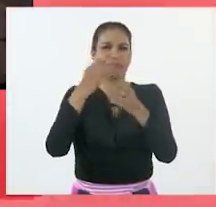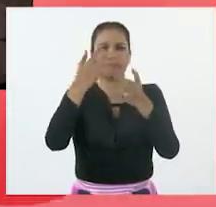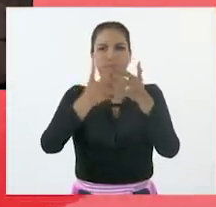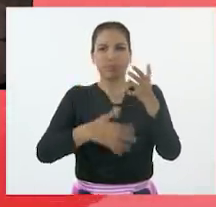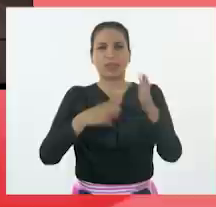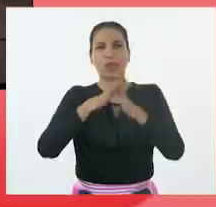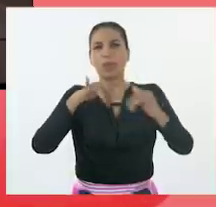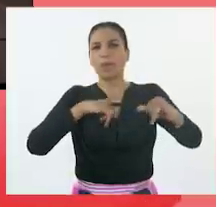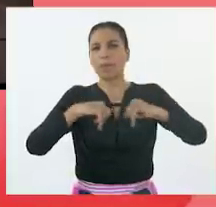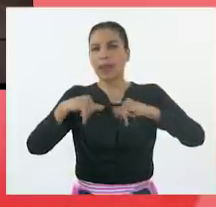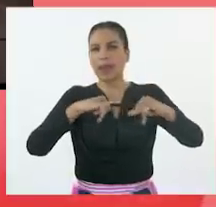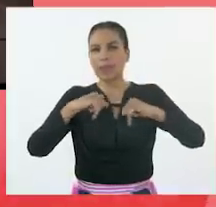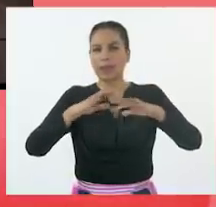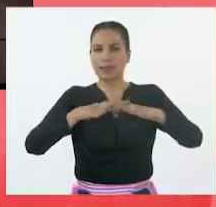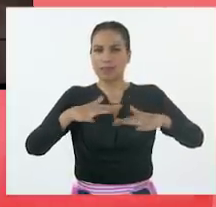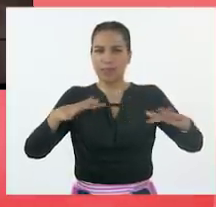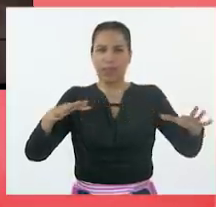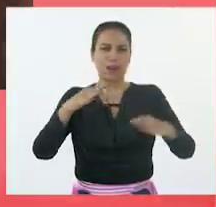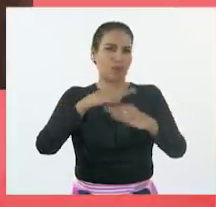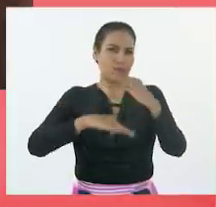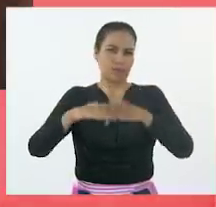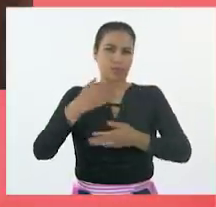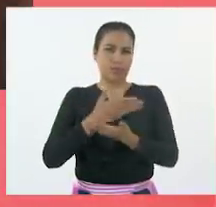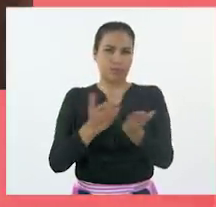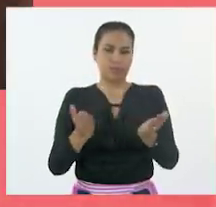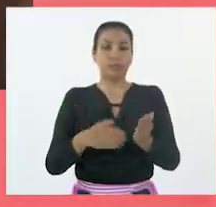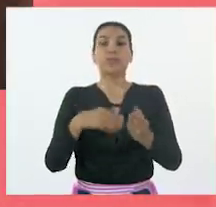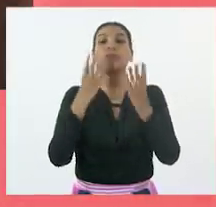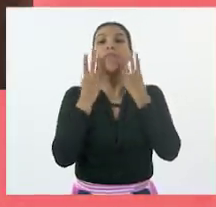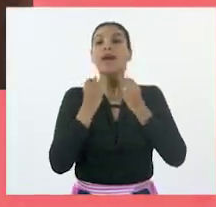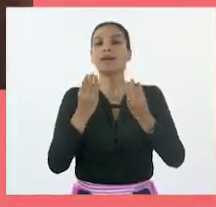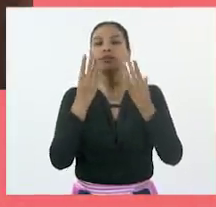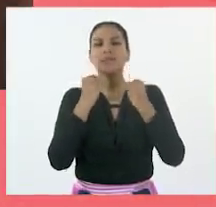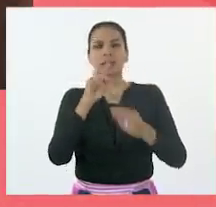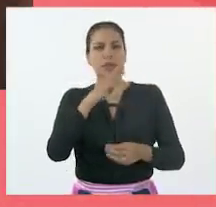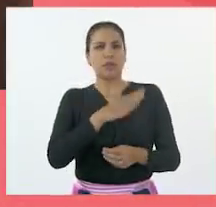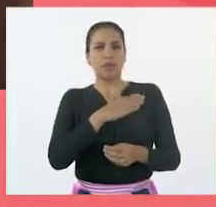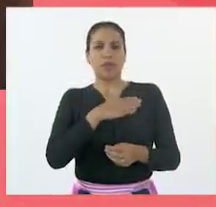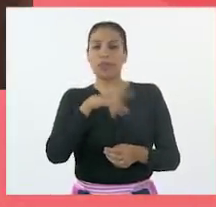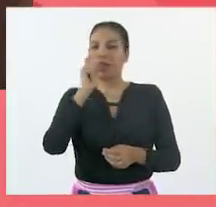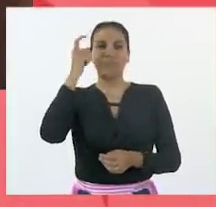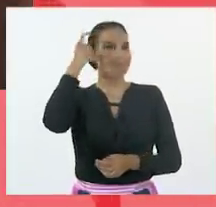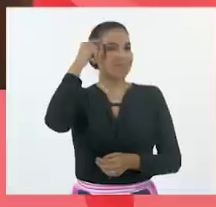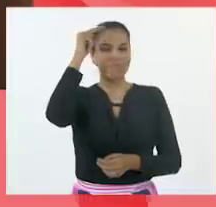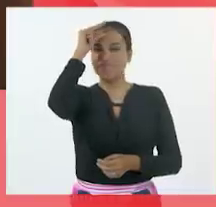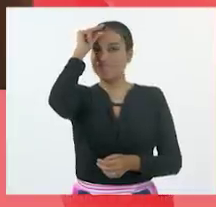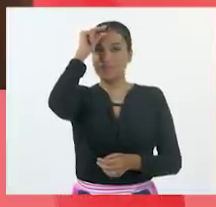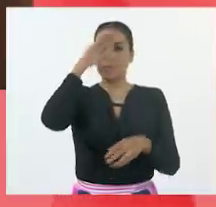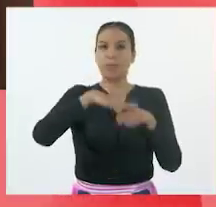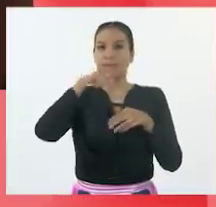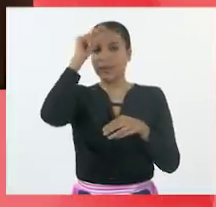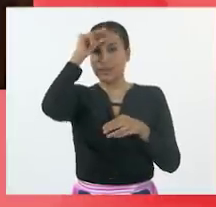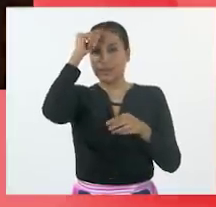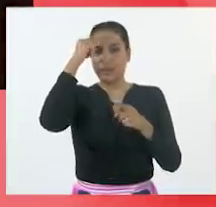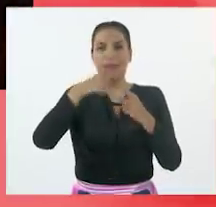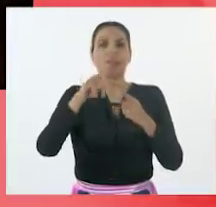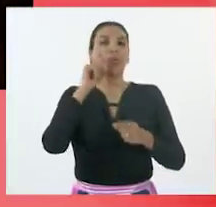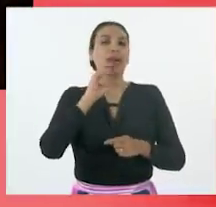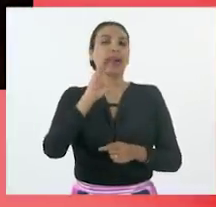sus mapas de mar y todo. Maximiliano era noble, pero no era inteligente. Era más inteligente